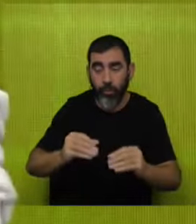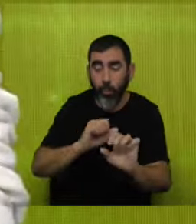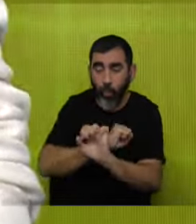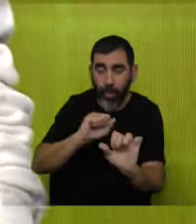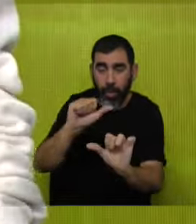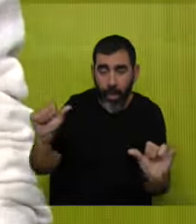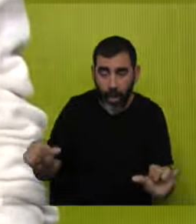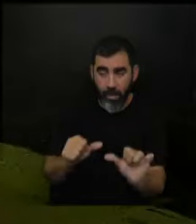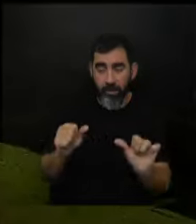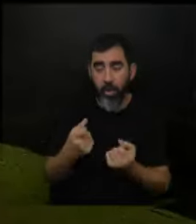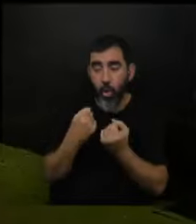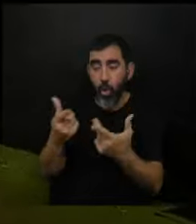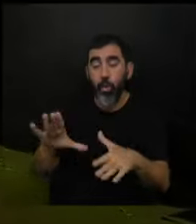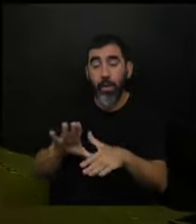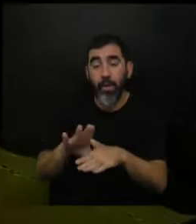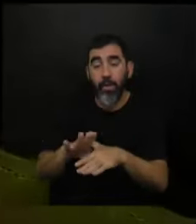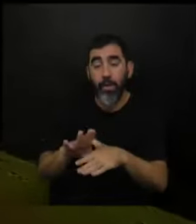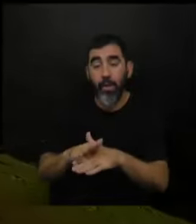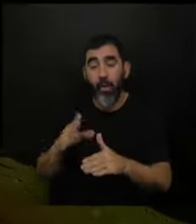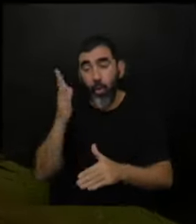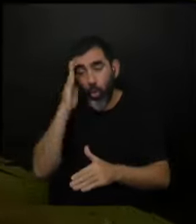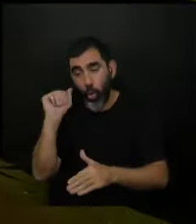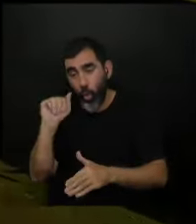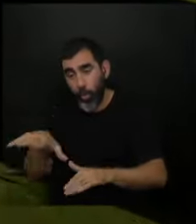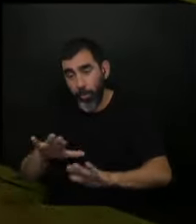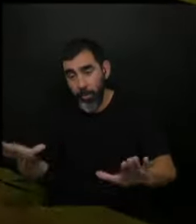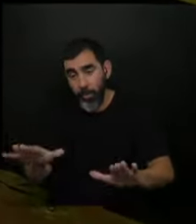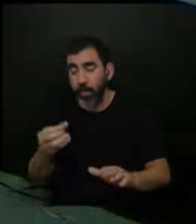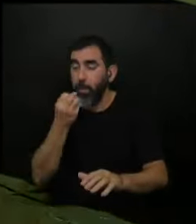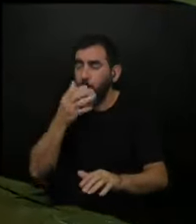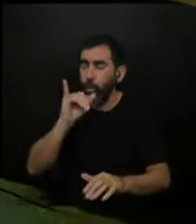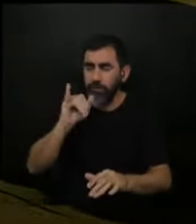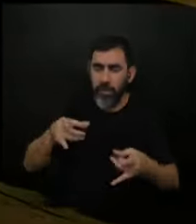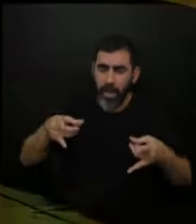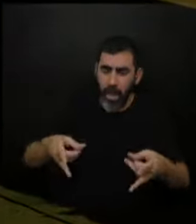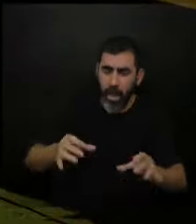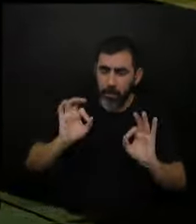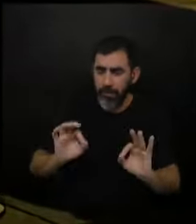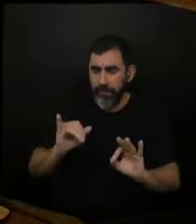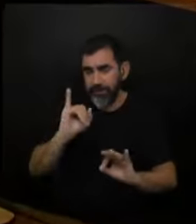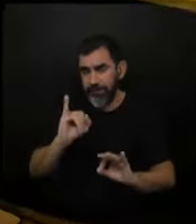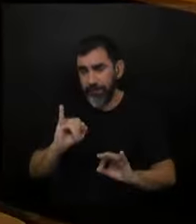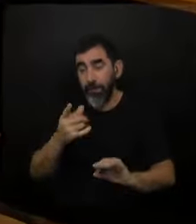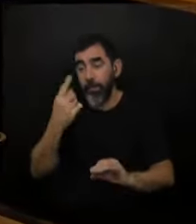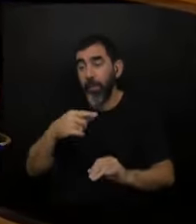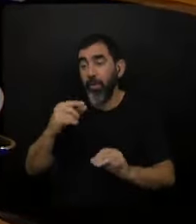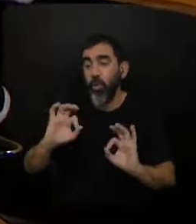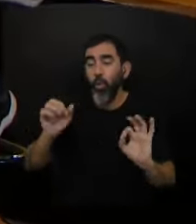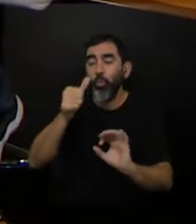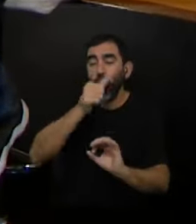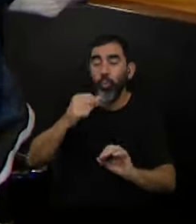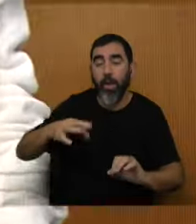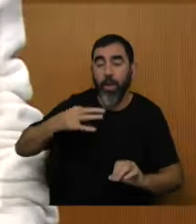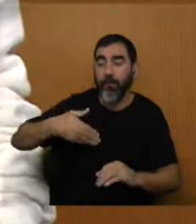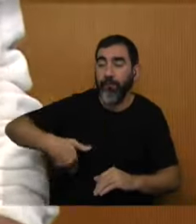hacer y lo que les ofrece El mides es dónde pasar la noche en mejores condiciones sin duda que que estar a la intemperie pero pero no les resuelve el